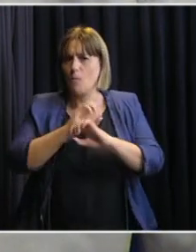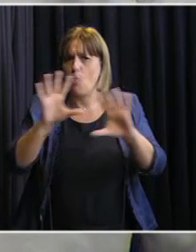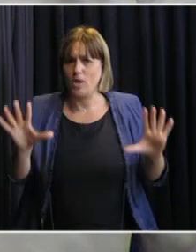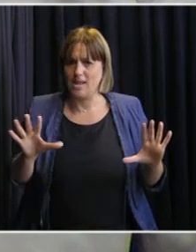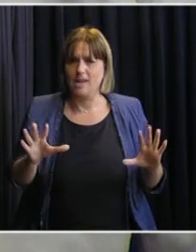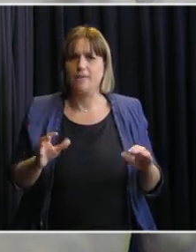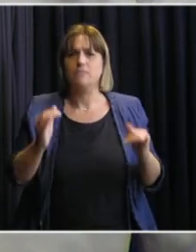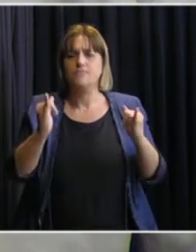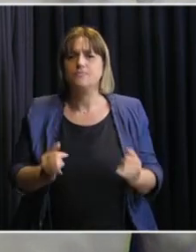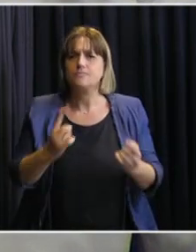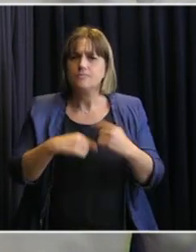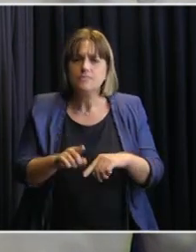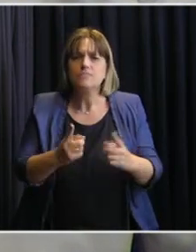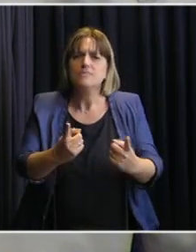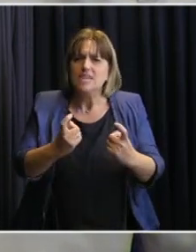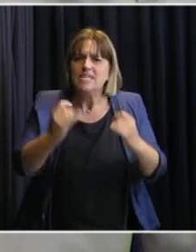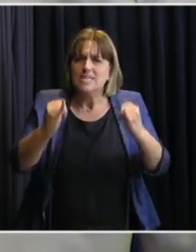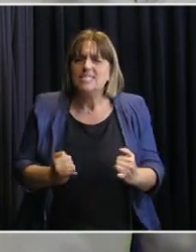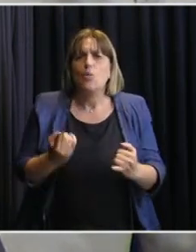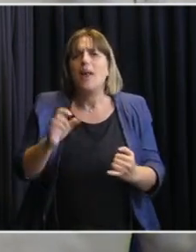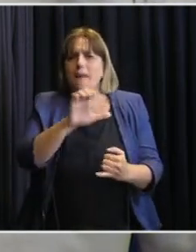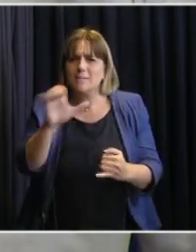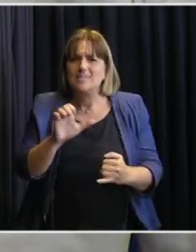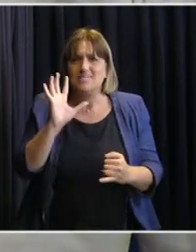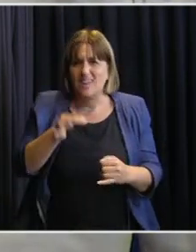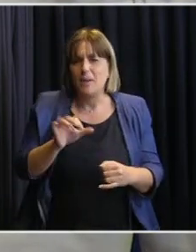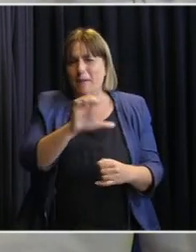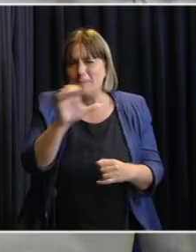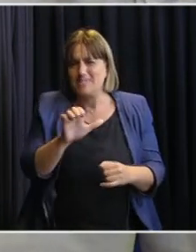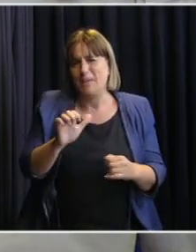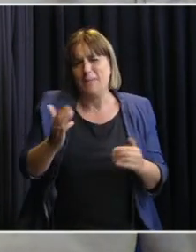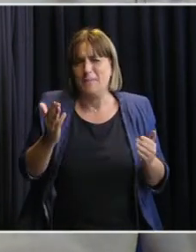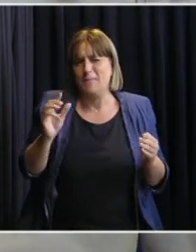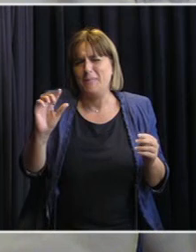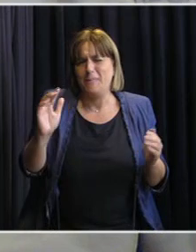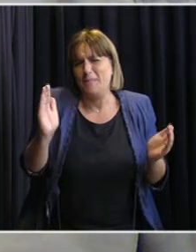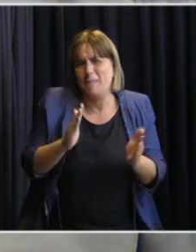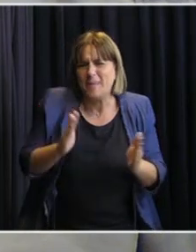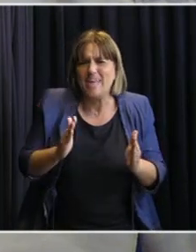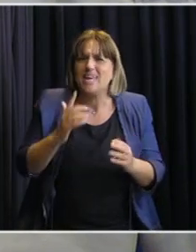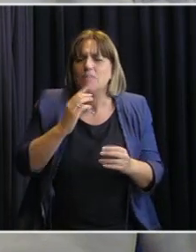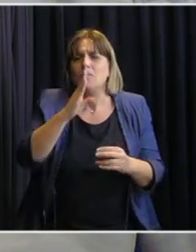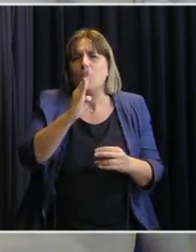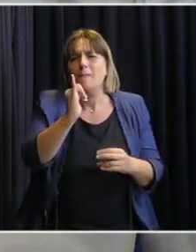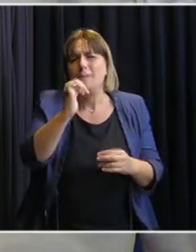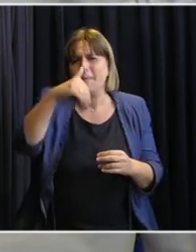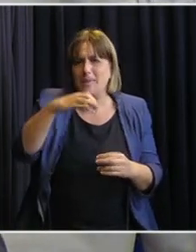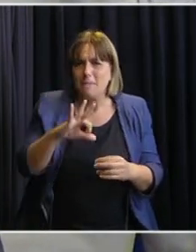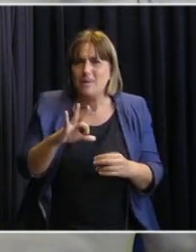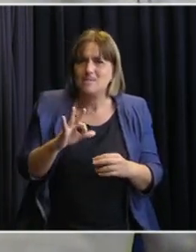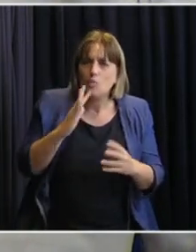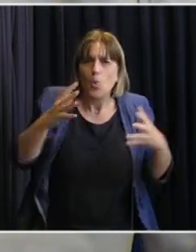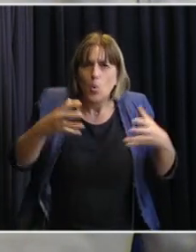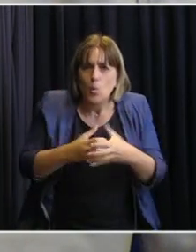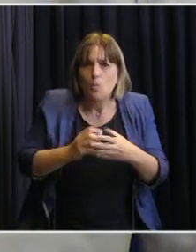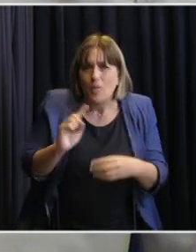definidas, precisa la definición de qué empresas son, cuáles son las chicas, de las mismas. Estamos hablando